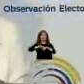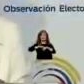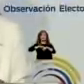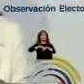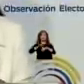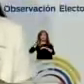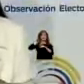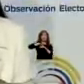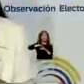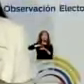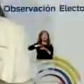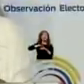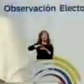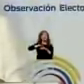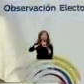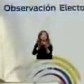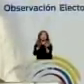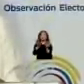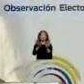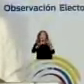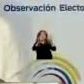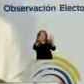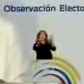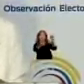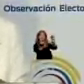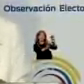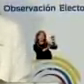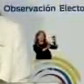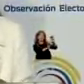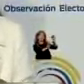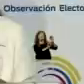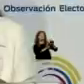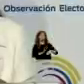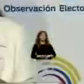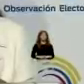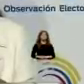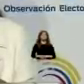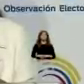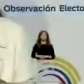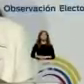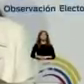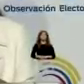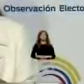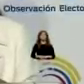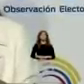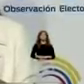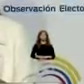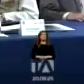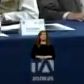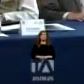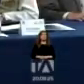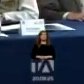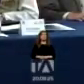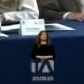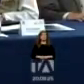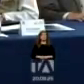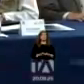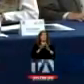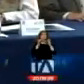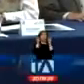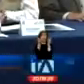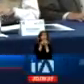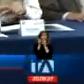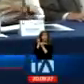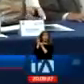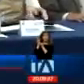elegirá a través del voto popular a los 7 consejeros del Consejo de Participación Ciudadana y Control Social. El organismo